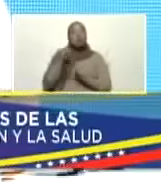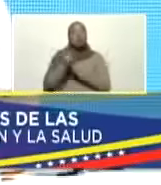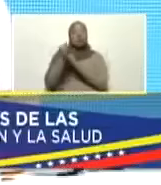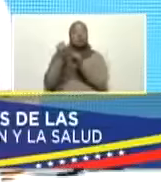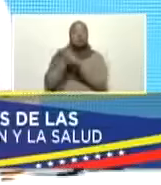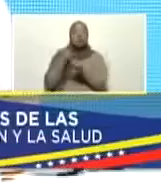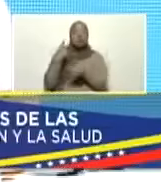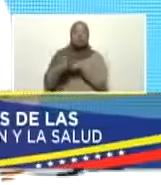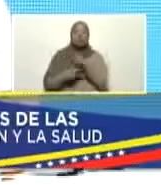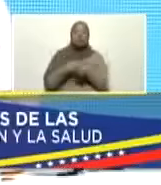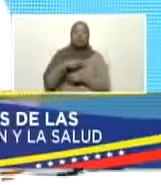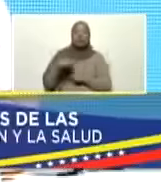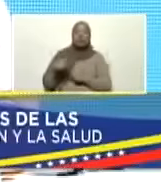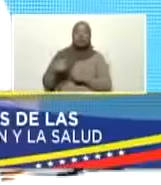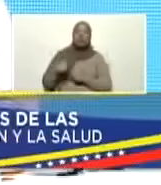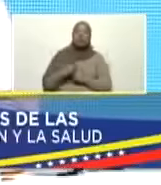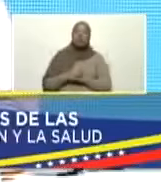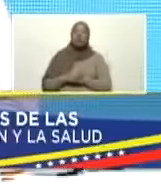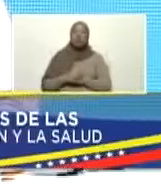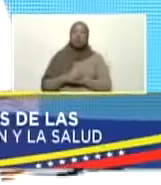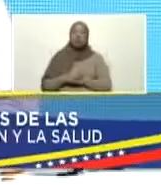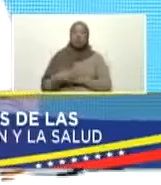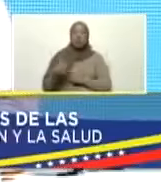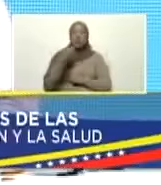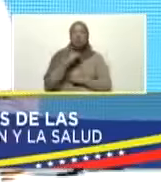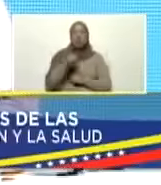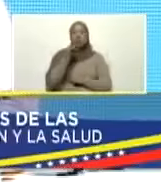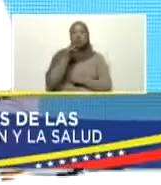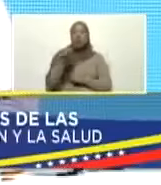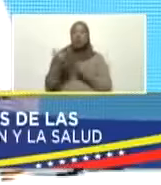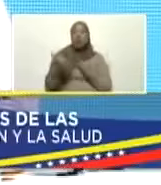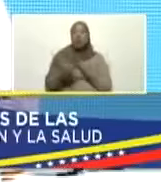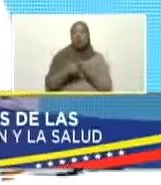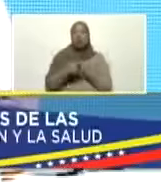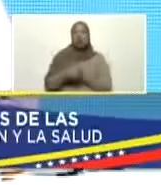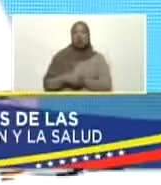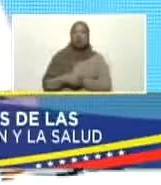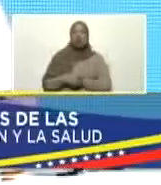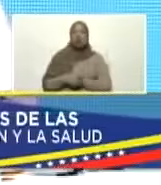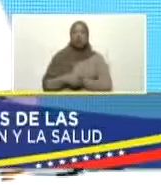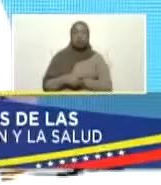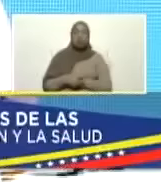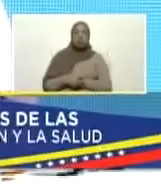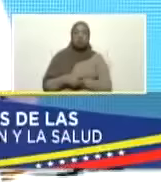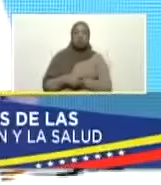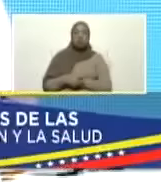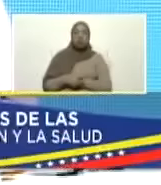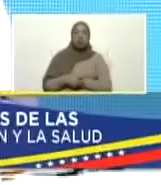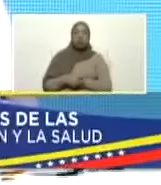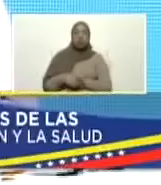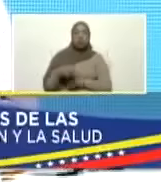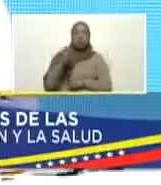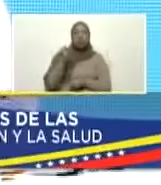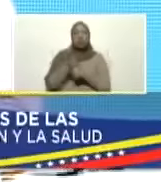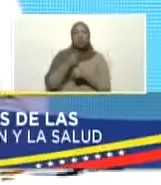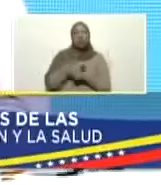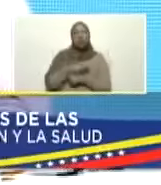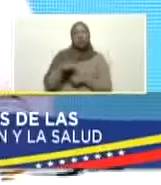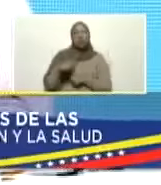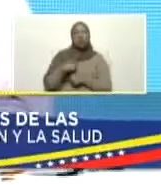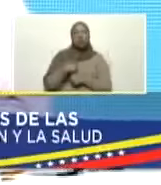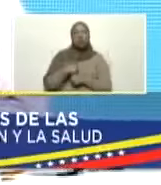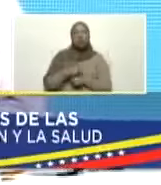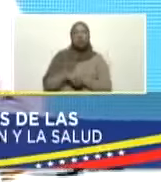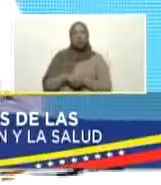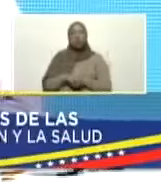ejemplar, traicionado en mala hora y asesinado vilmente allá en el Torno,